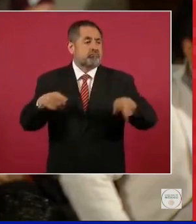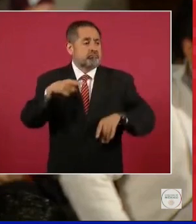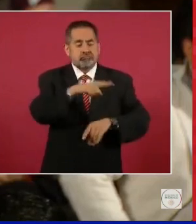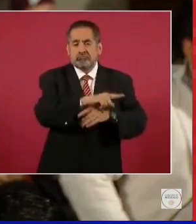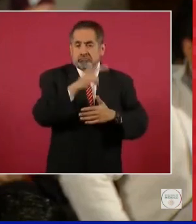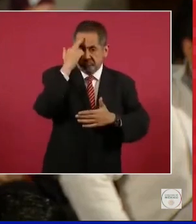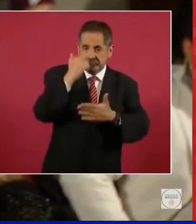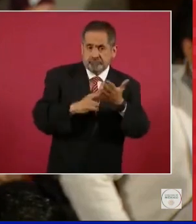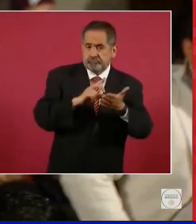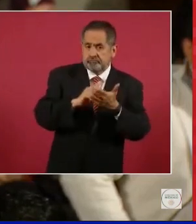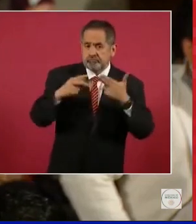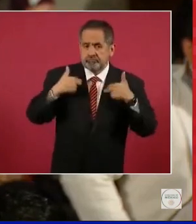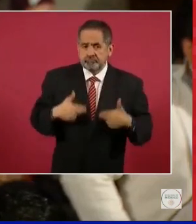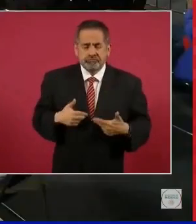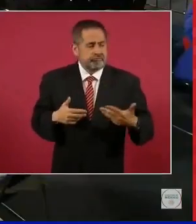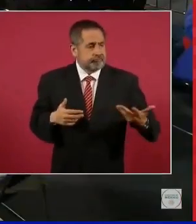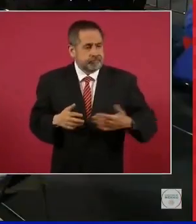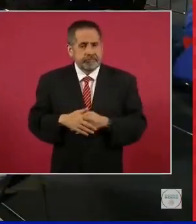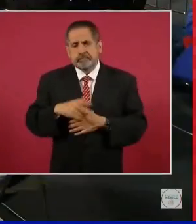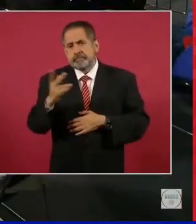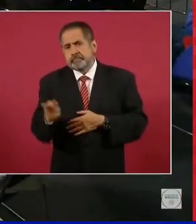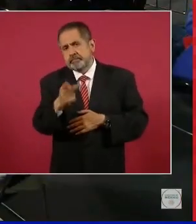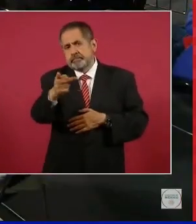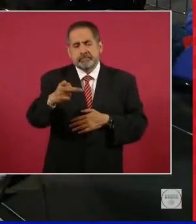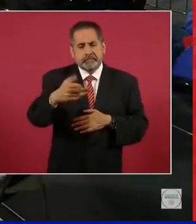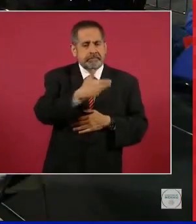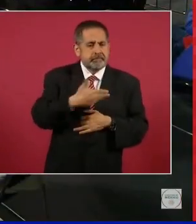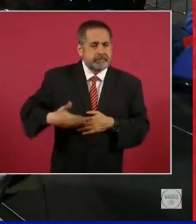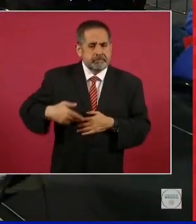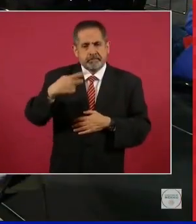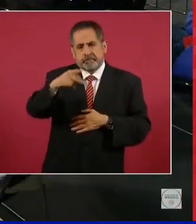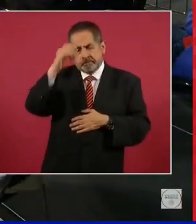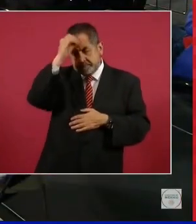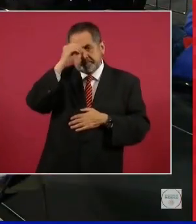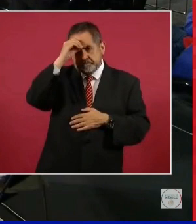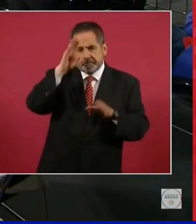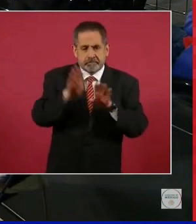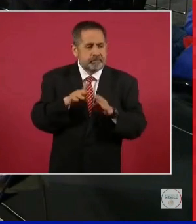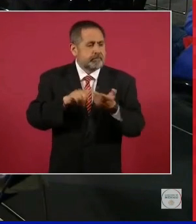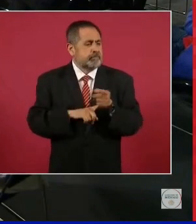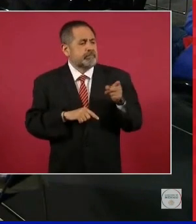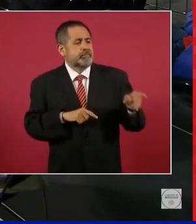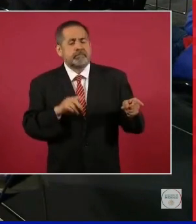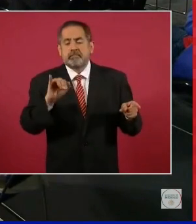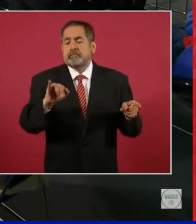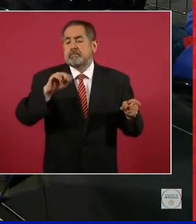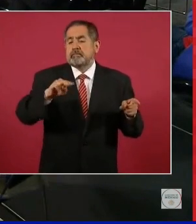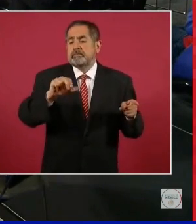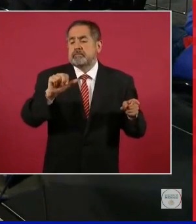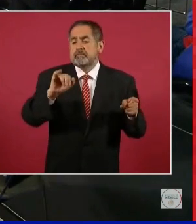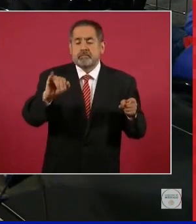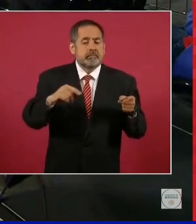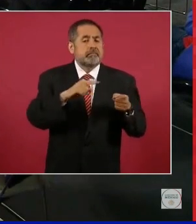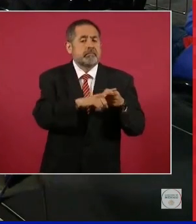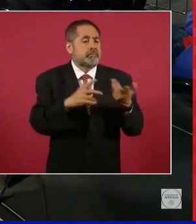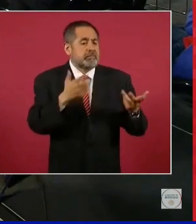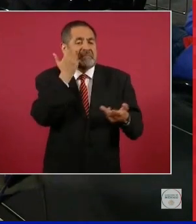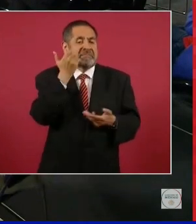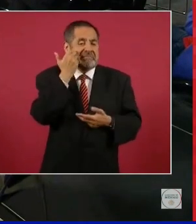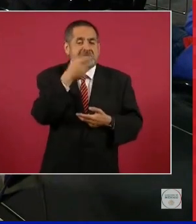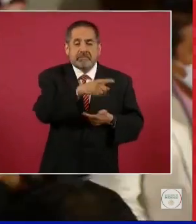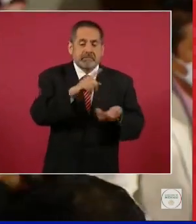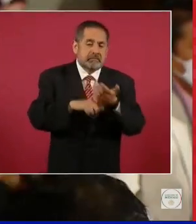humanos. Preguntarle, presidente, cuál es su opinión acerca de estos organismos autónomos que están pues buscando todos